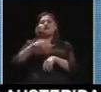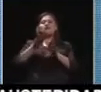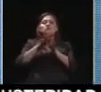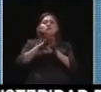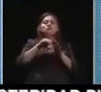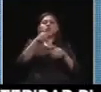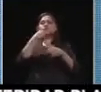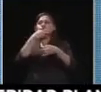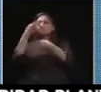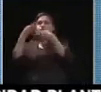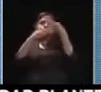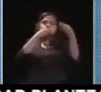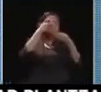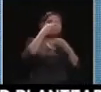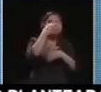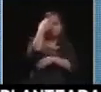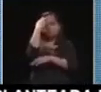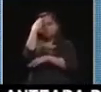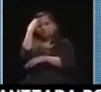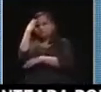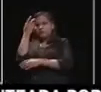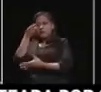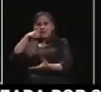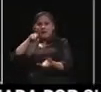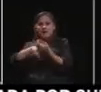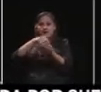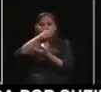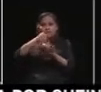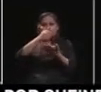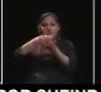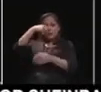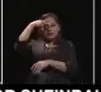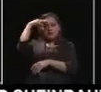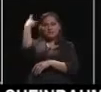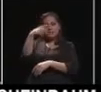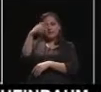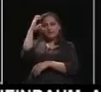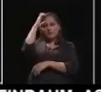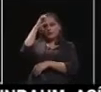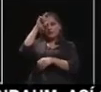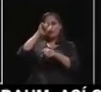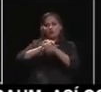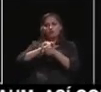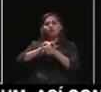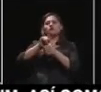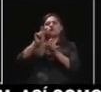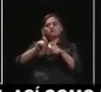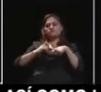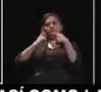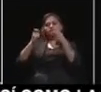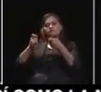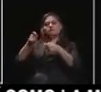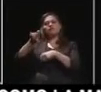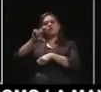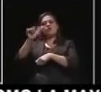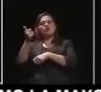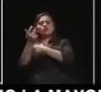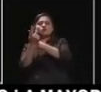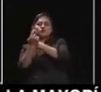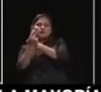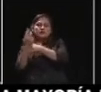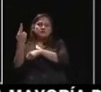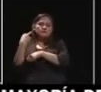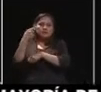de Cultura de la Ciudad de México. Medios que informen, eduquen y diviertan. Estrategia